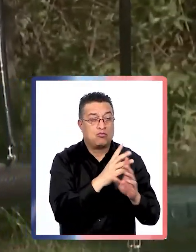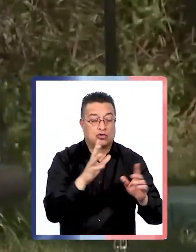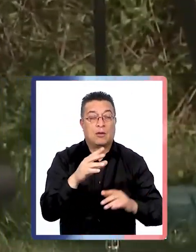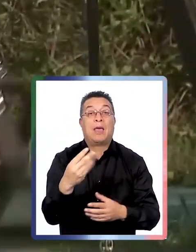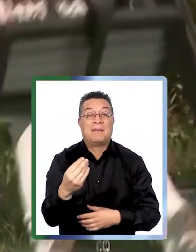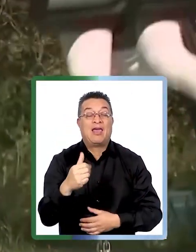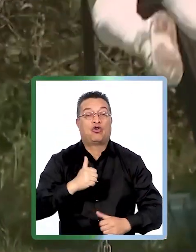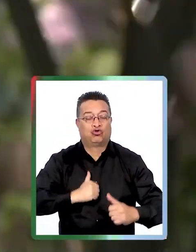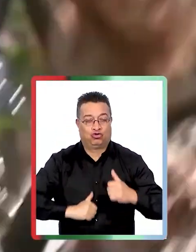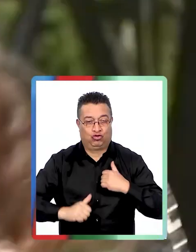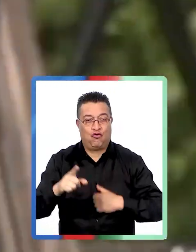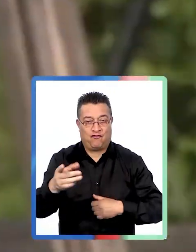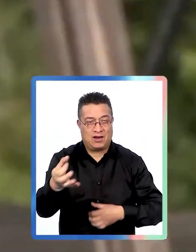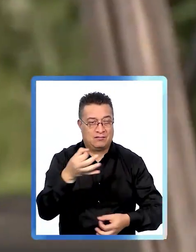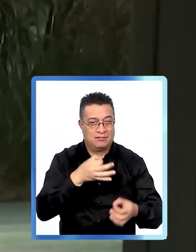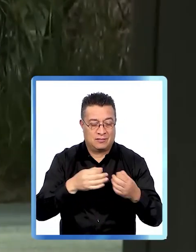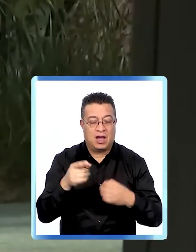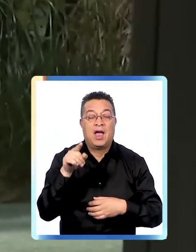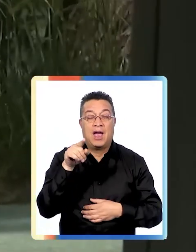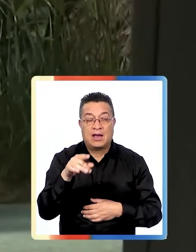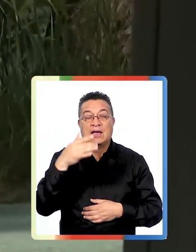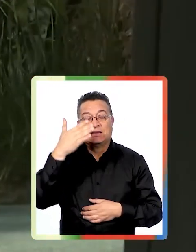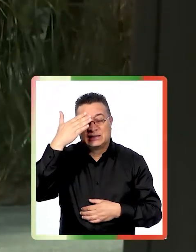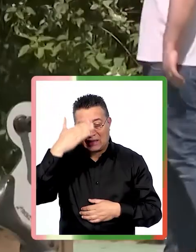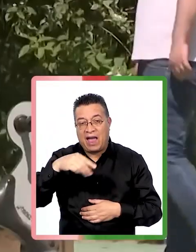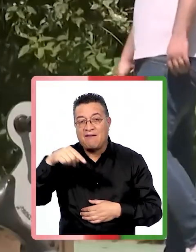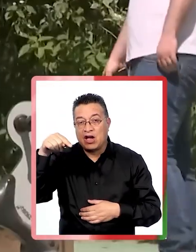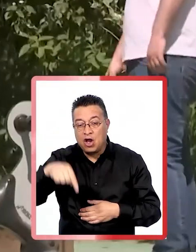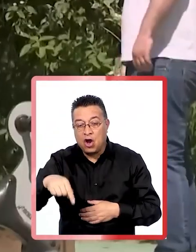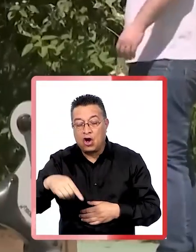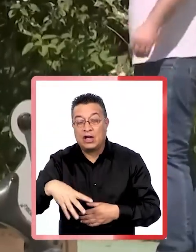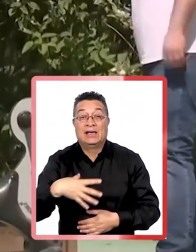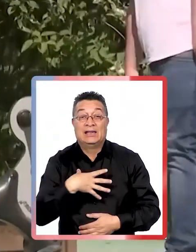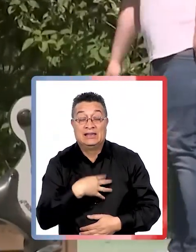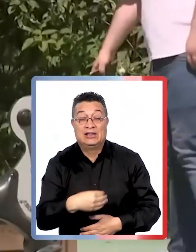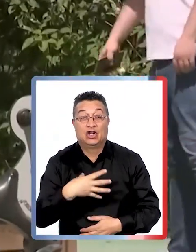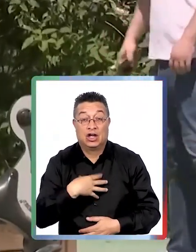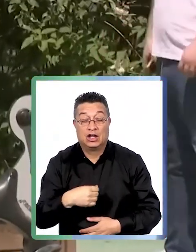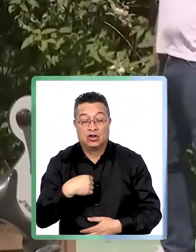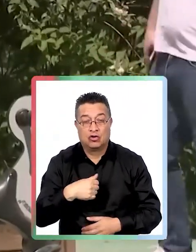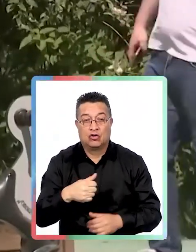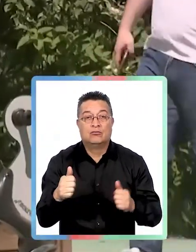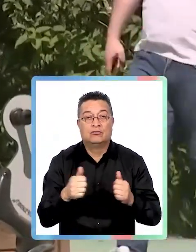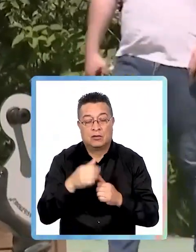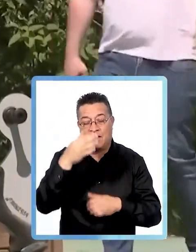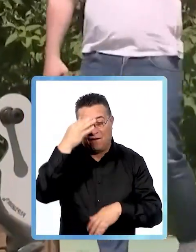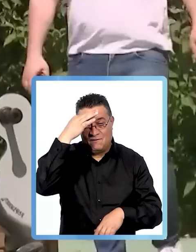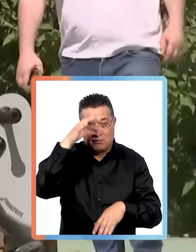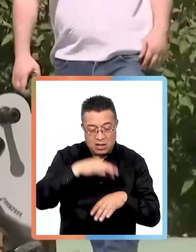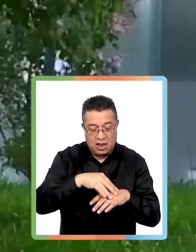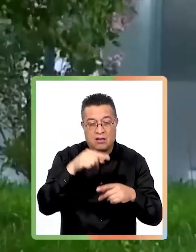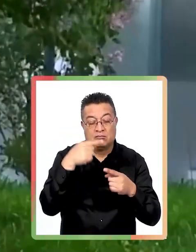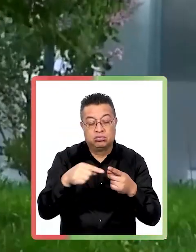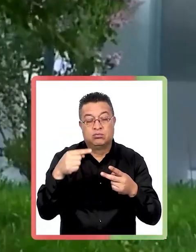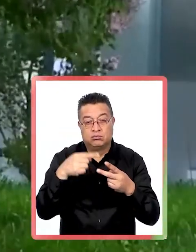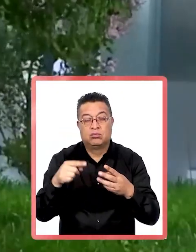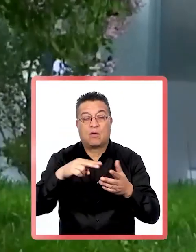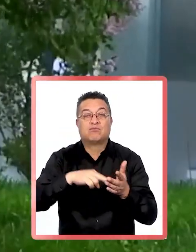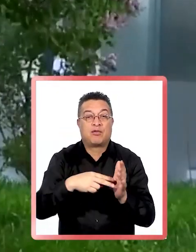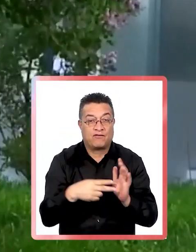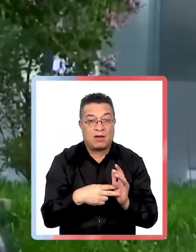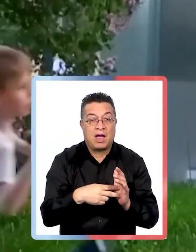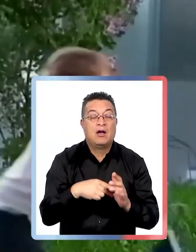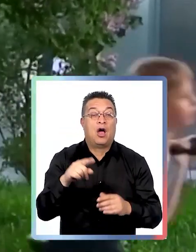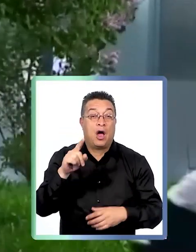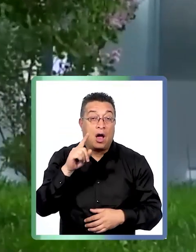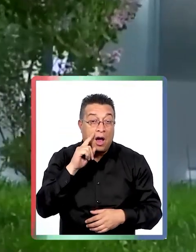al sufrimiento. La gente sabe hoy que con los hijos a veces se sufren enfermedades o distintos